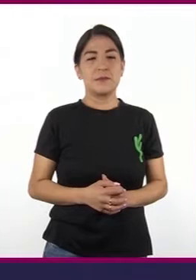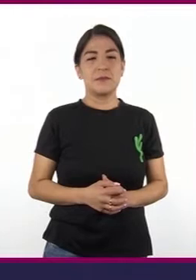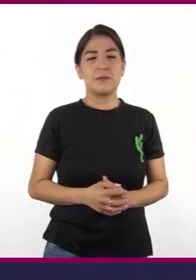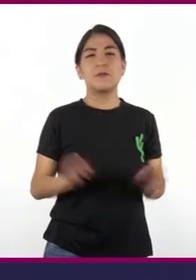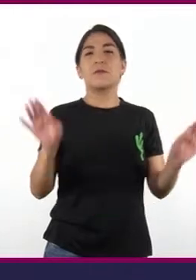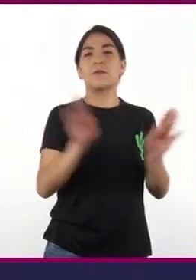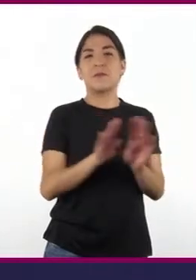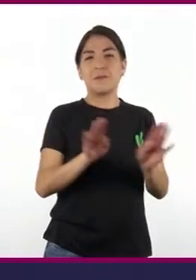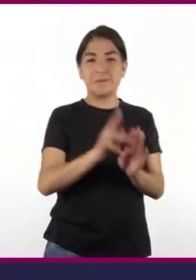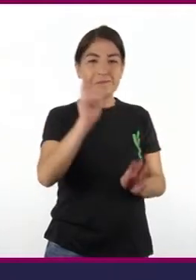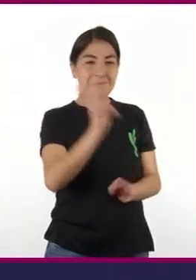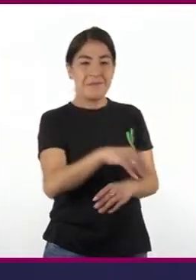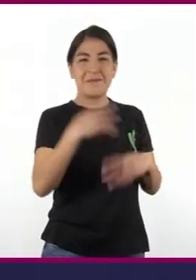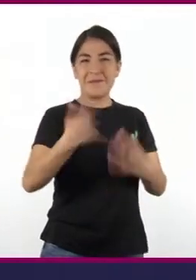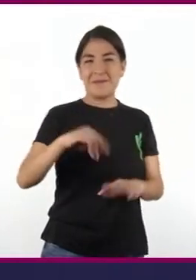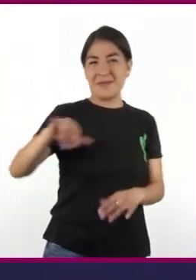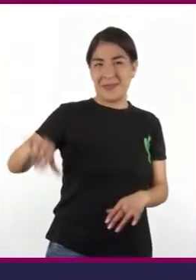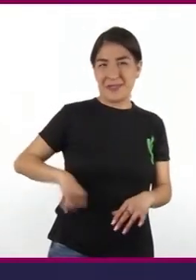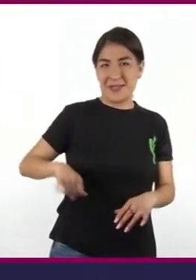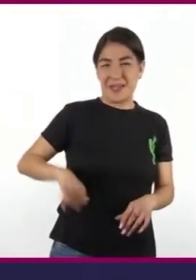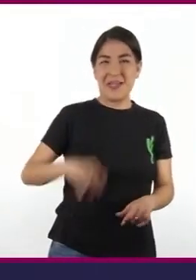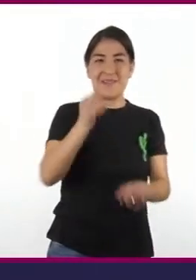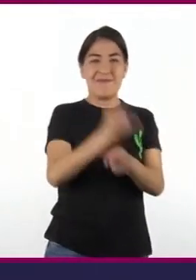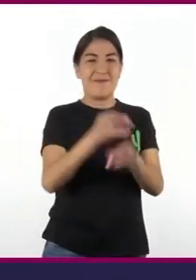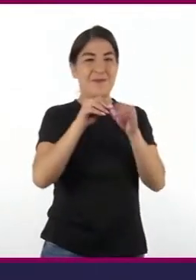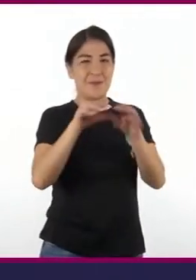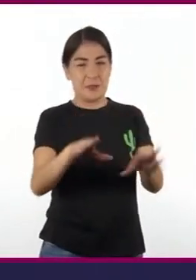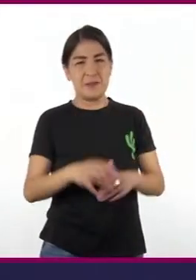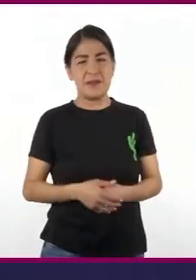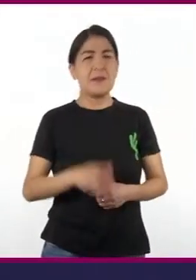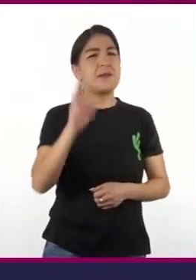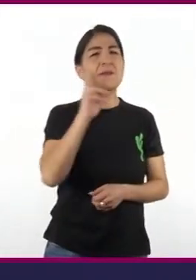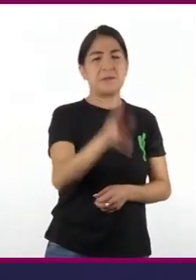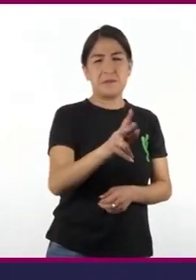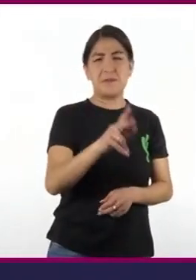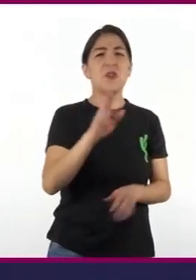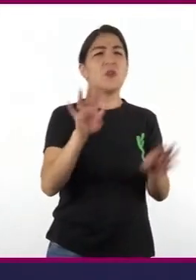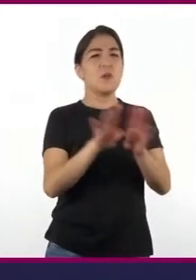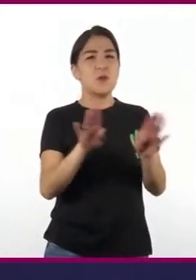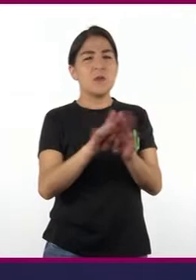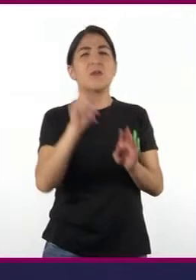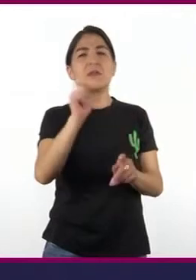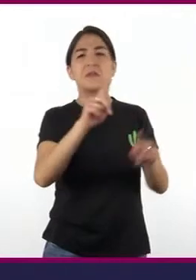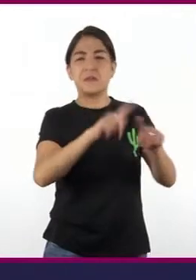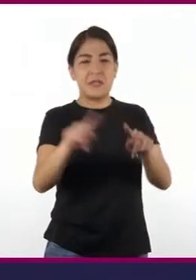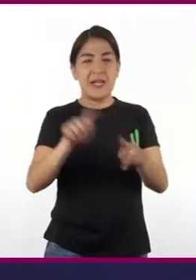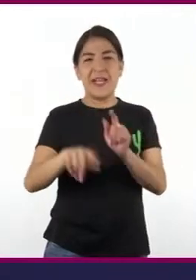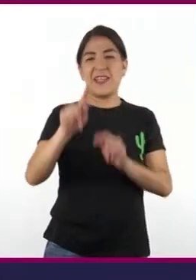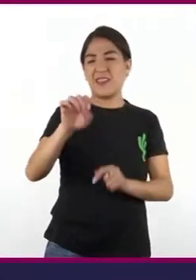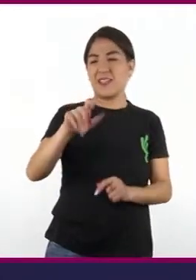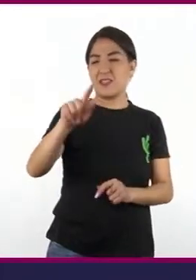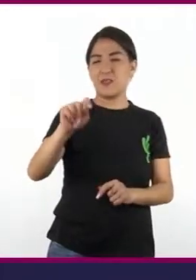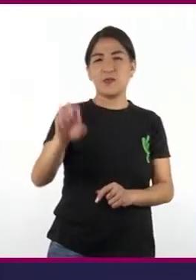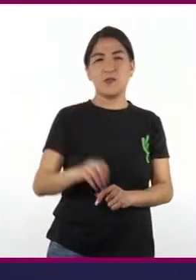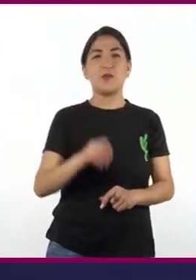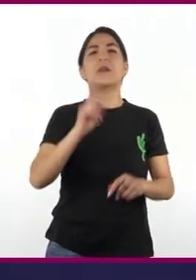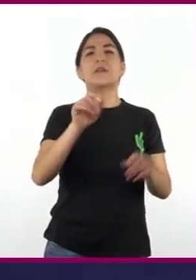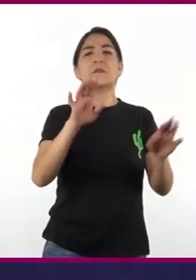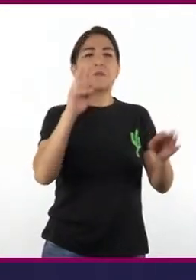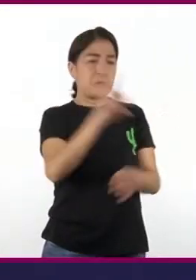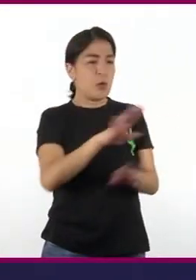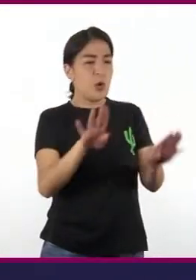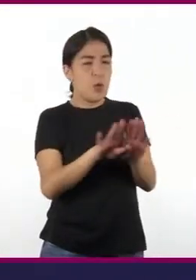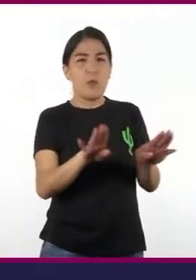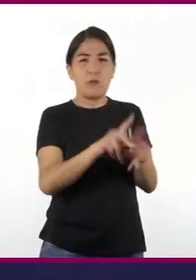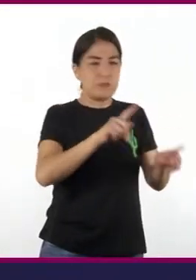Resulta muy interesante la información. Hemos escuchado diversos textos introductorios. Para saber cómo se puede